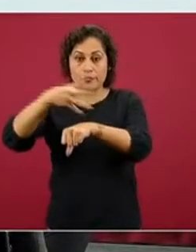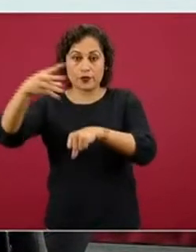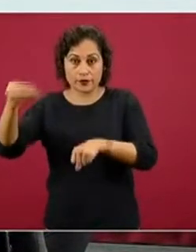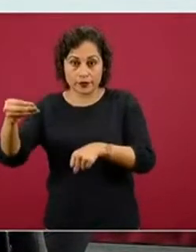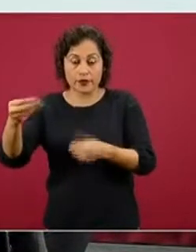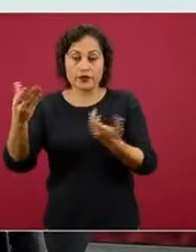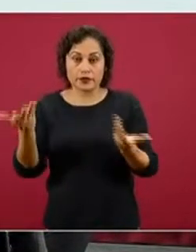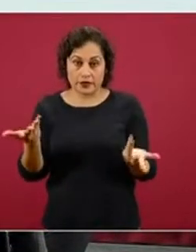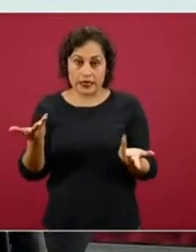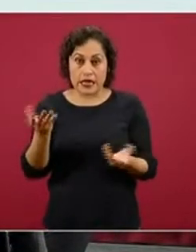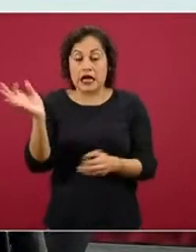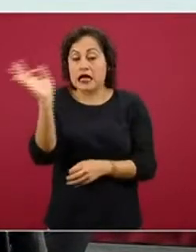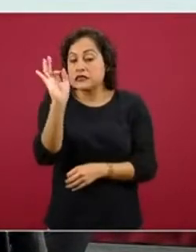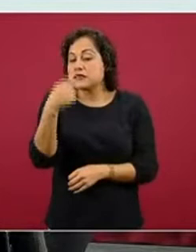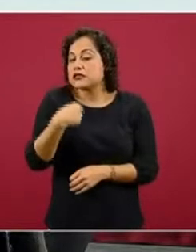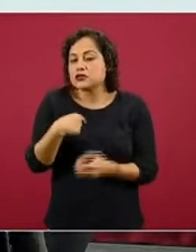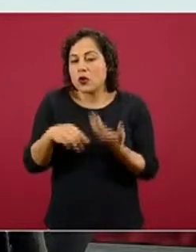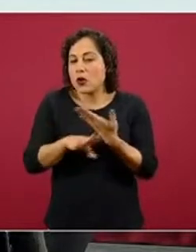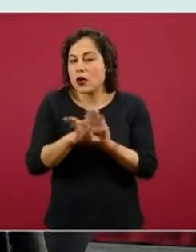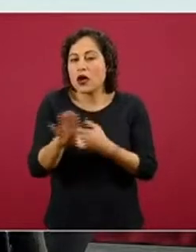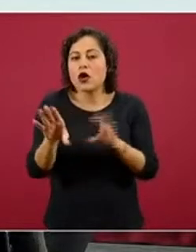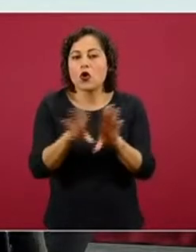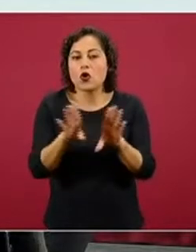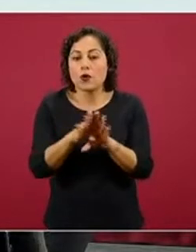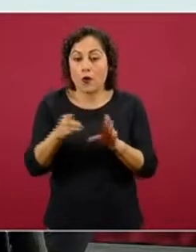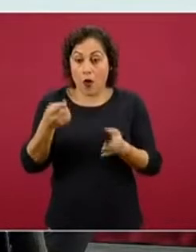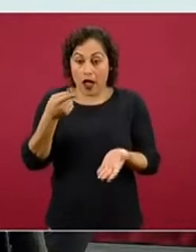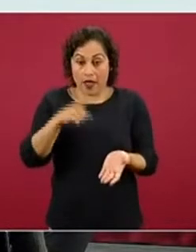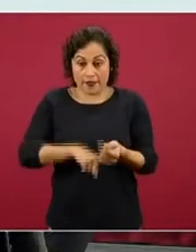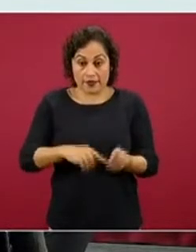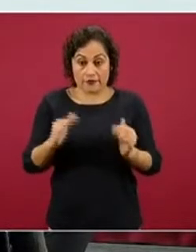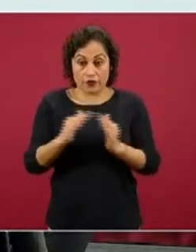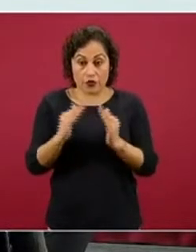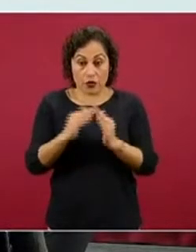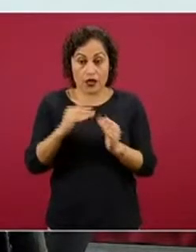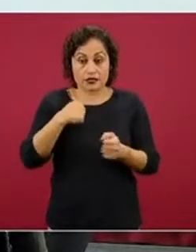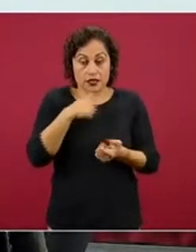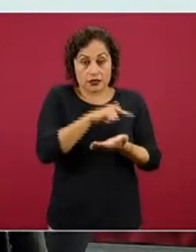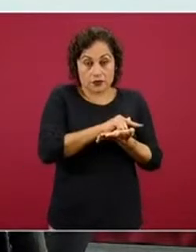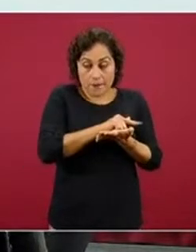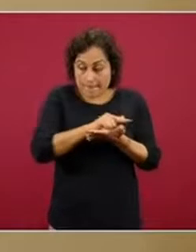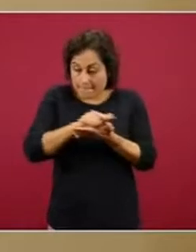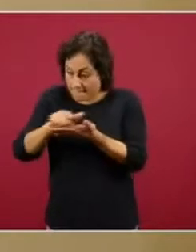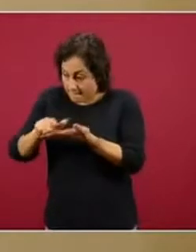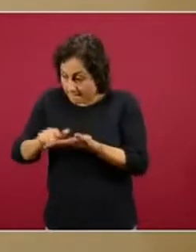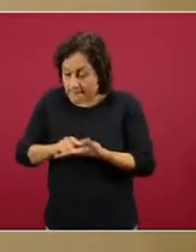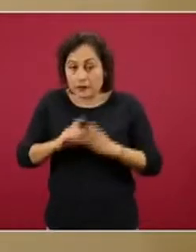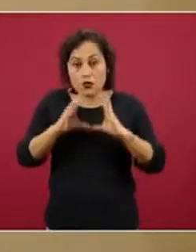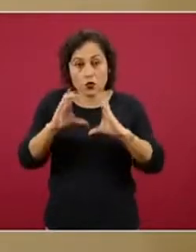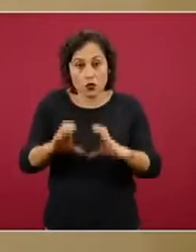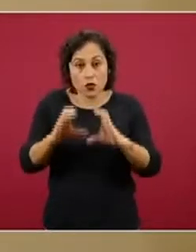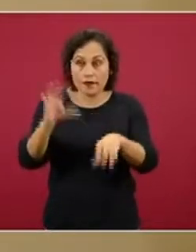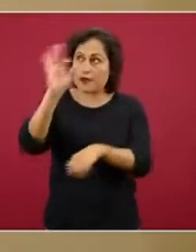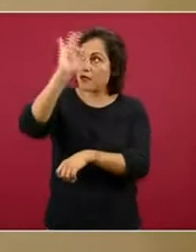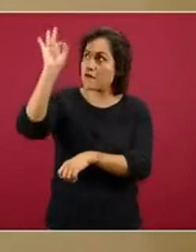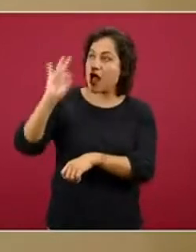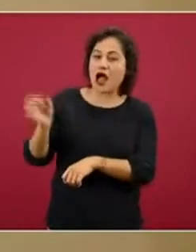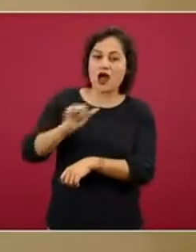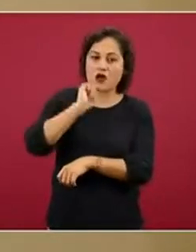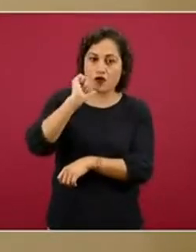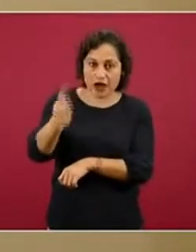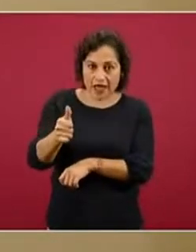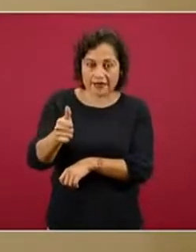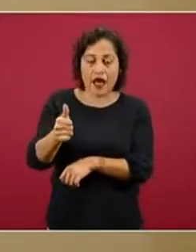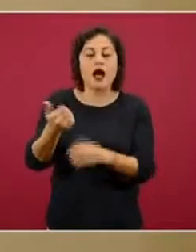haya lugares donde este vector, el mosquito, viva o se alimente, entonces